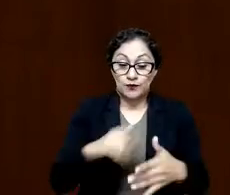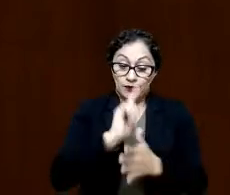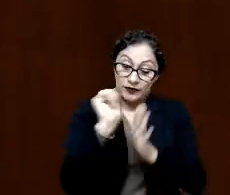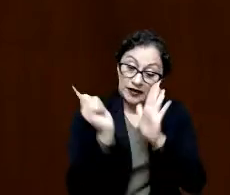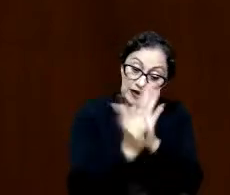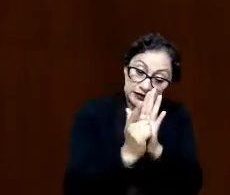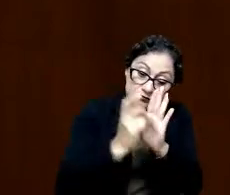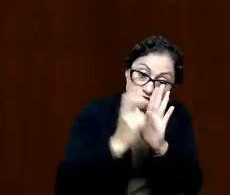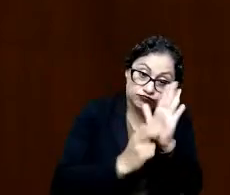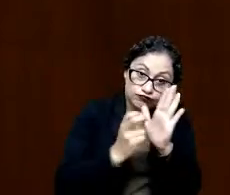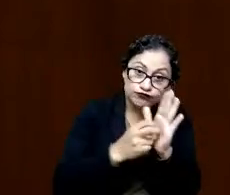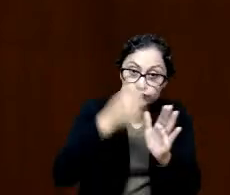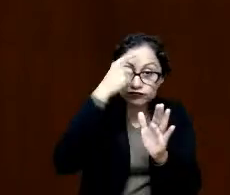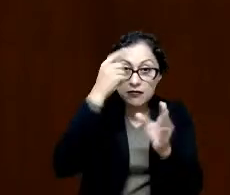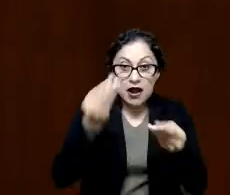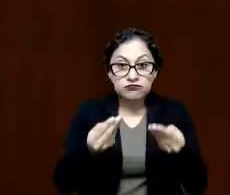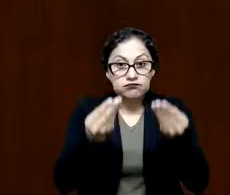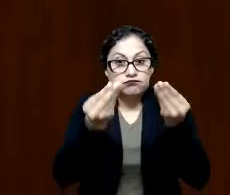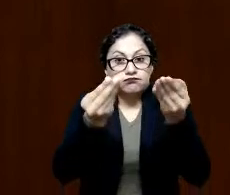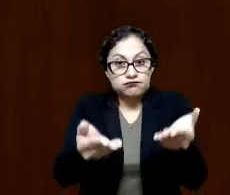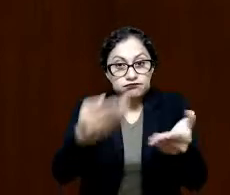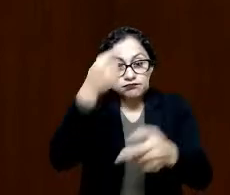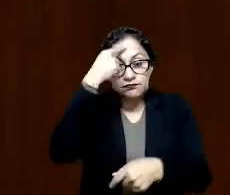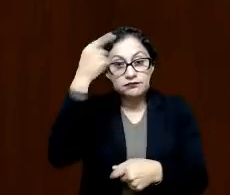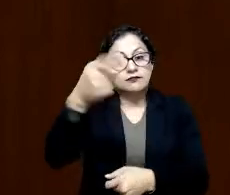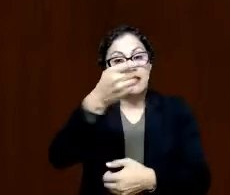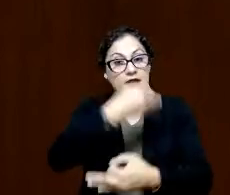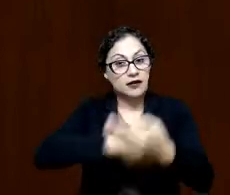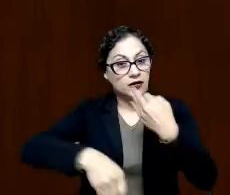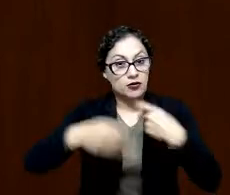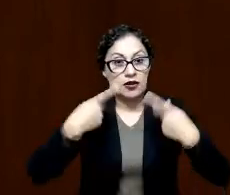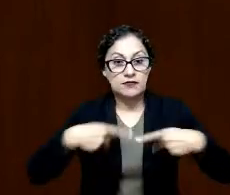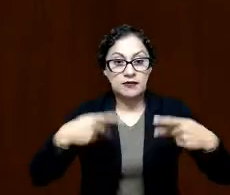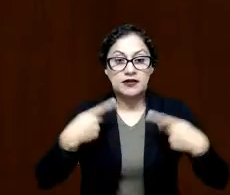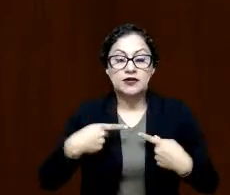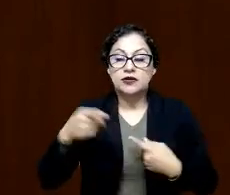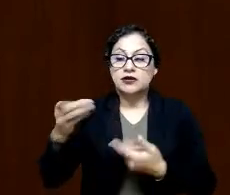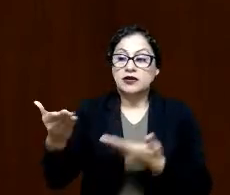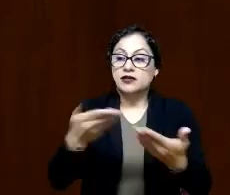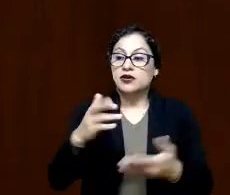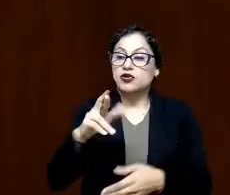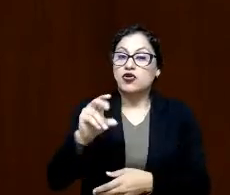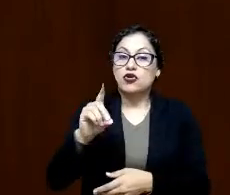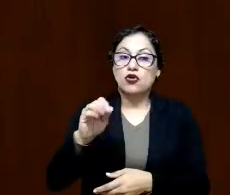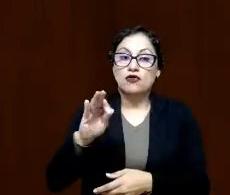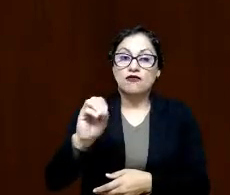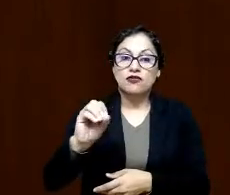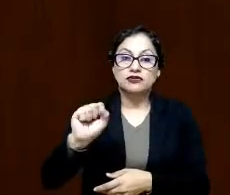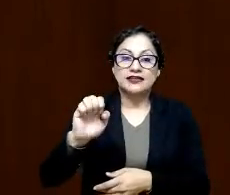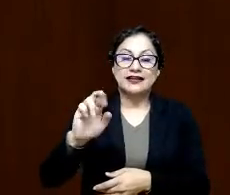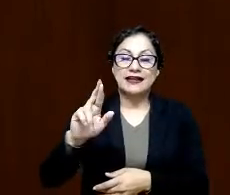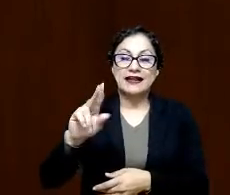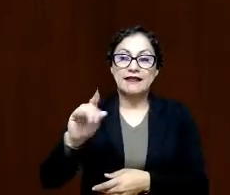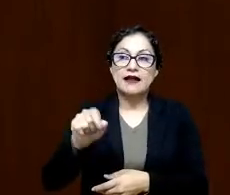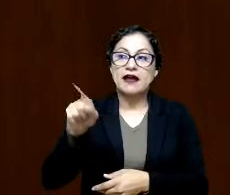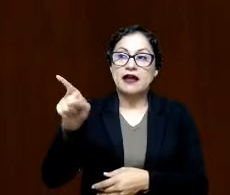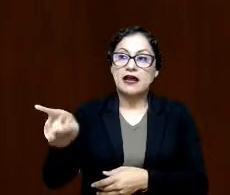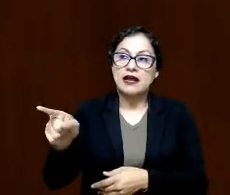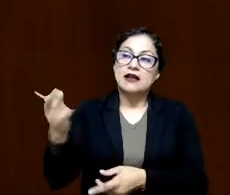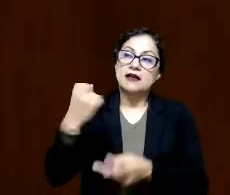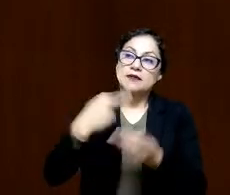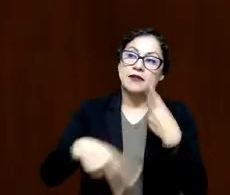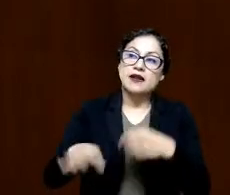para la gente. También celebro mucho que esté aquí hoy el compañero Adolfo Cerqueda, un compañero que nos representa, nos demuestra